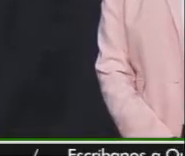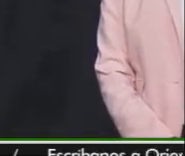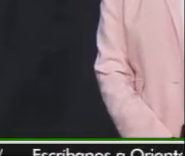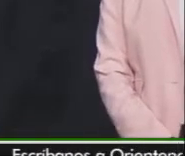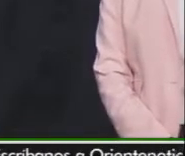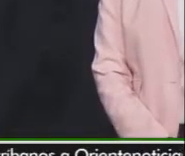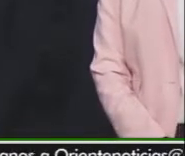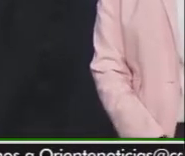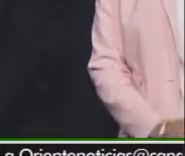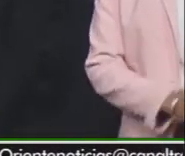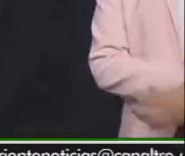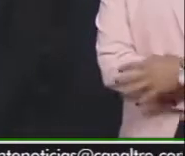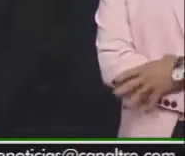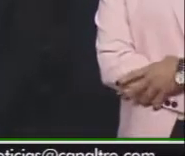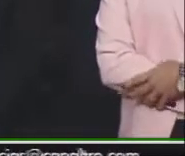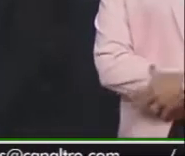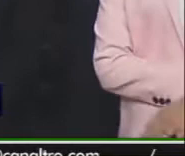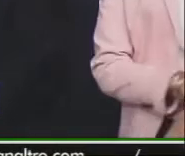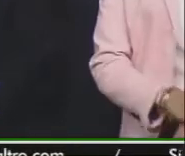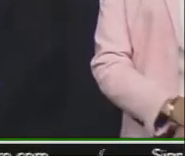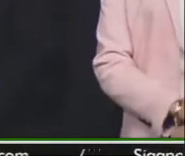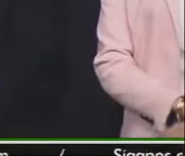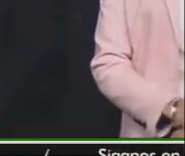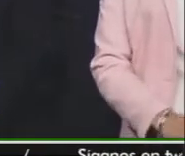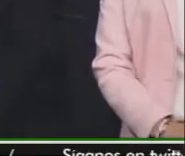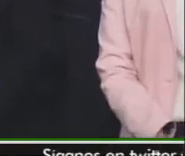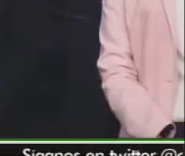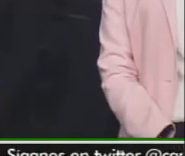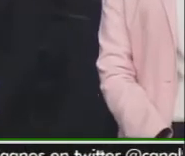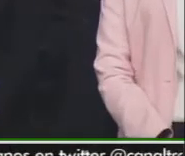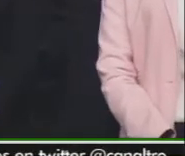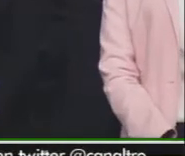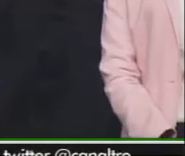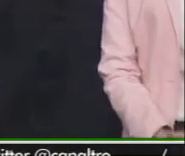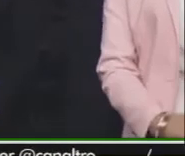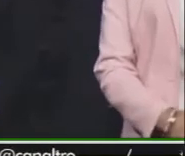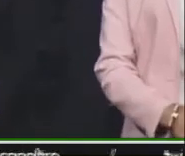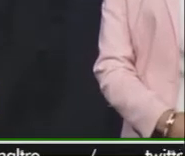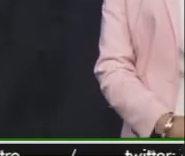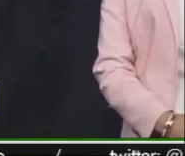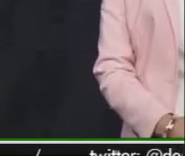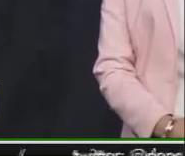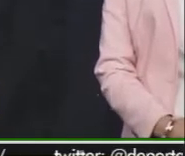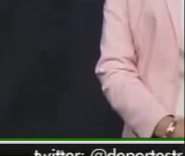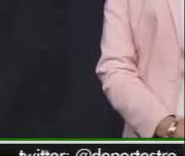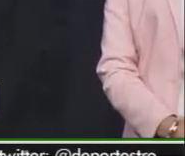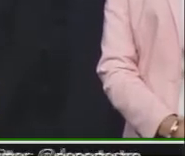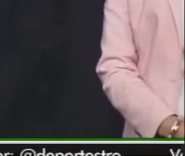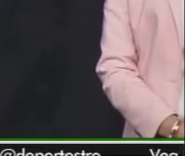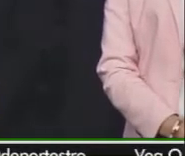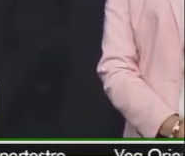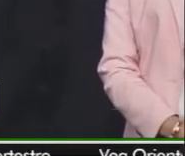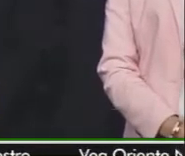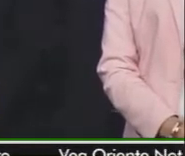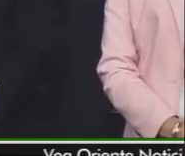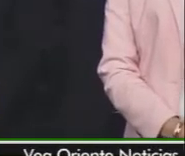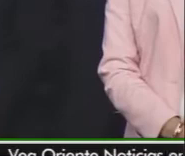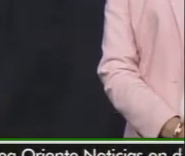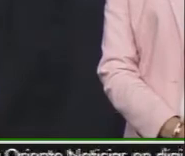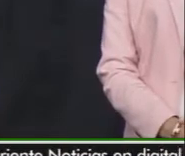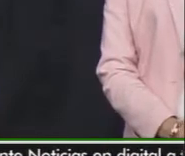adicionales que se requieran para proteger los derechos de nuestros compatriotas